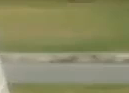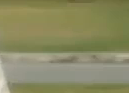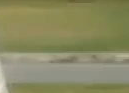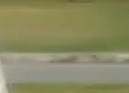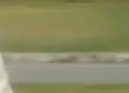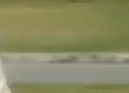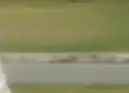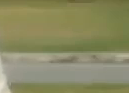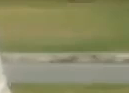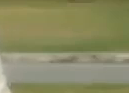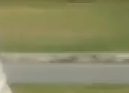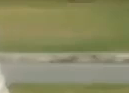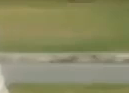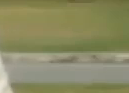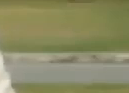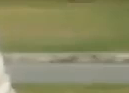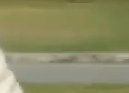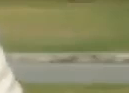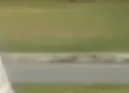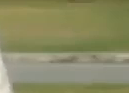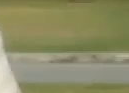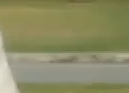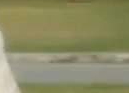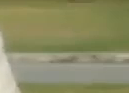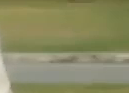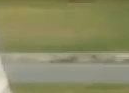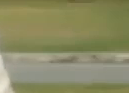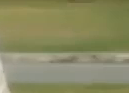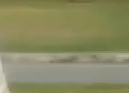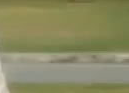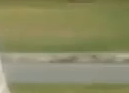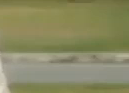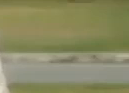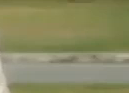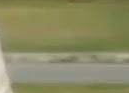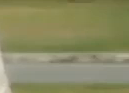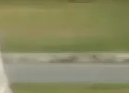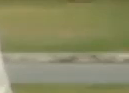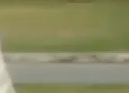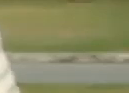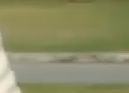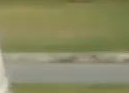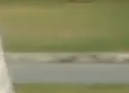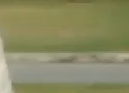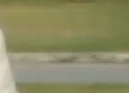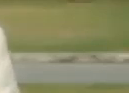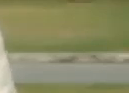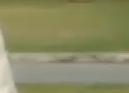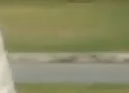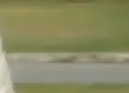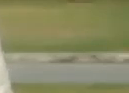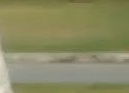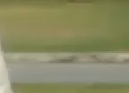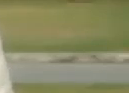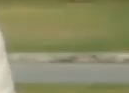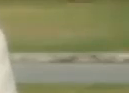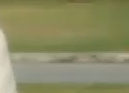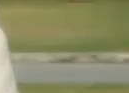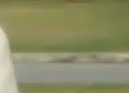13 de diciembre de 1994, significó ese abrazo, la esperanza de un pueblo del continente latinoamericano. Y como lo decía el